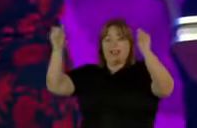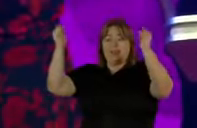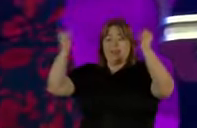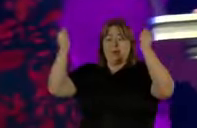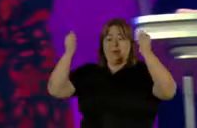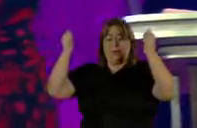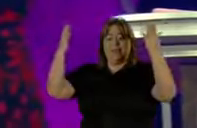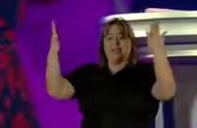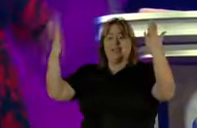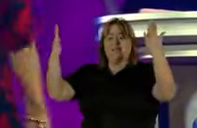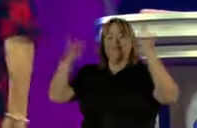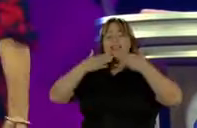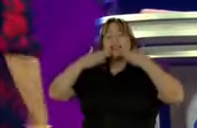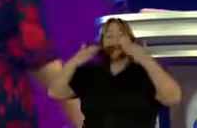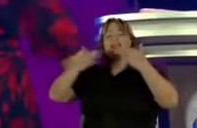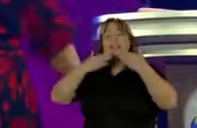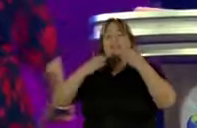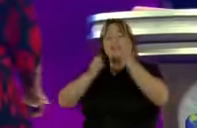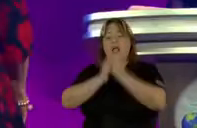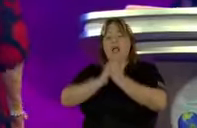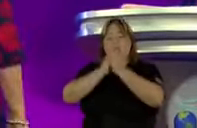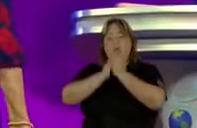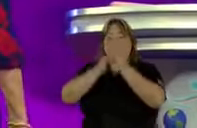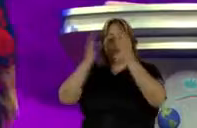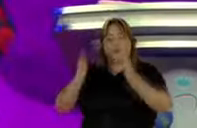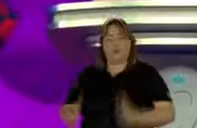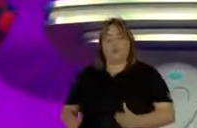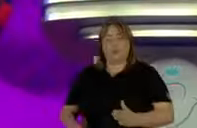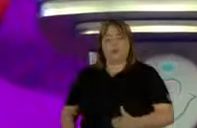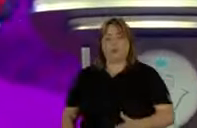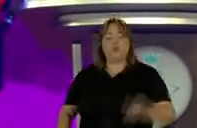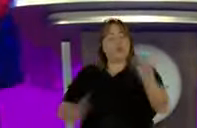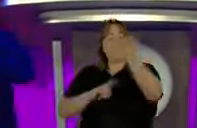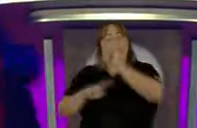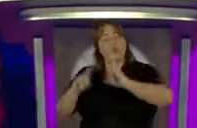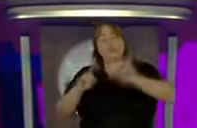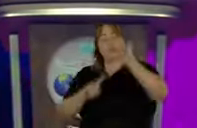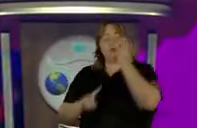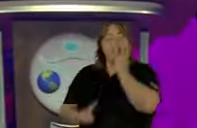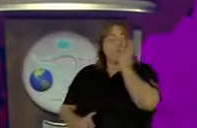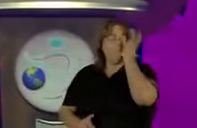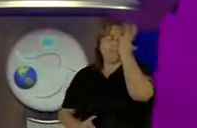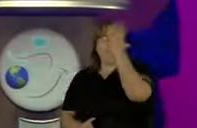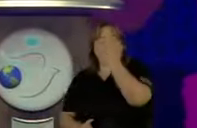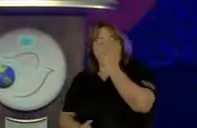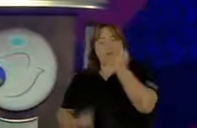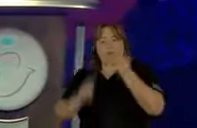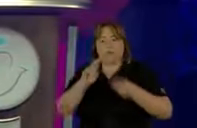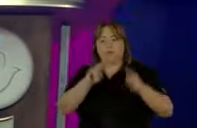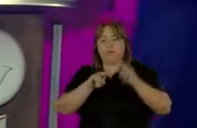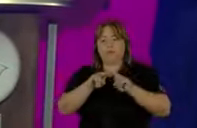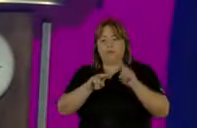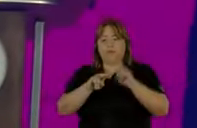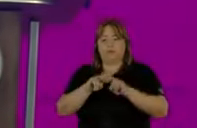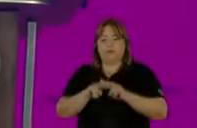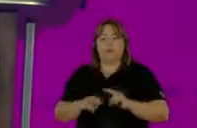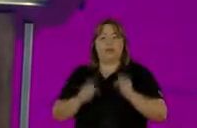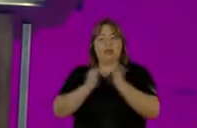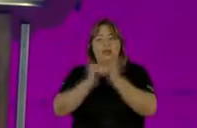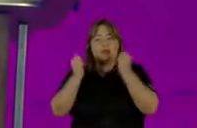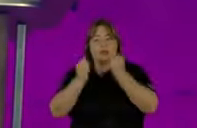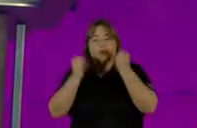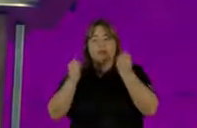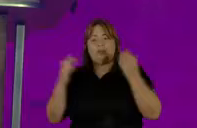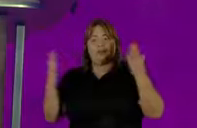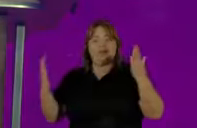gracias adoradores, los bendigo. De verdad que cada día una unción más bella. Y yo sé por qué, aleluya. Porque en madera